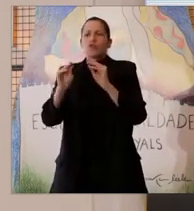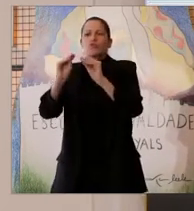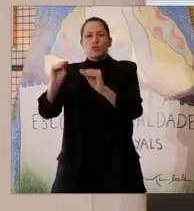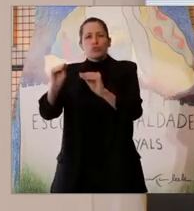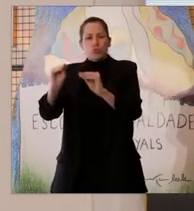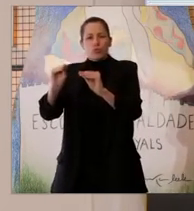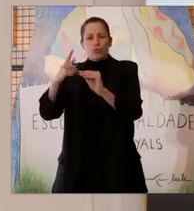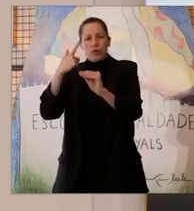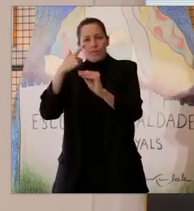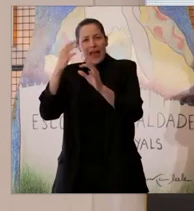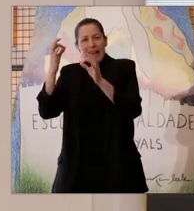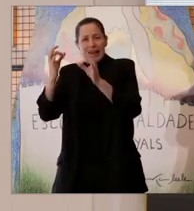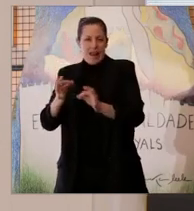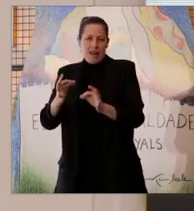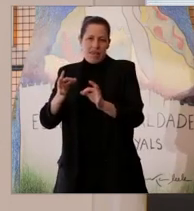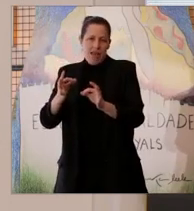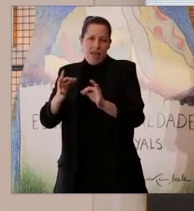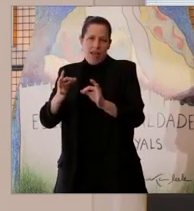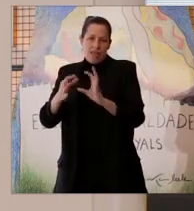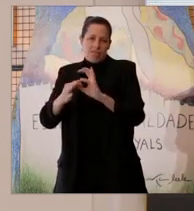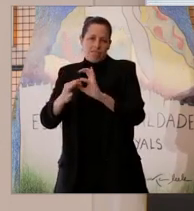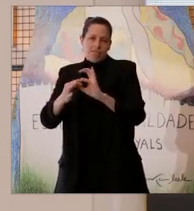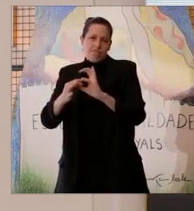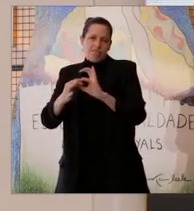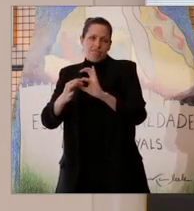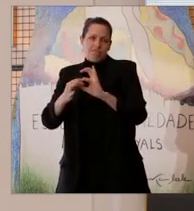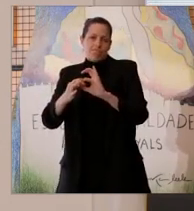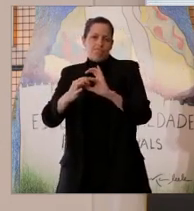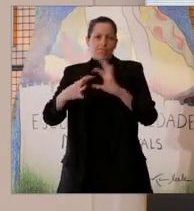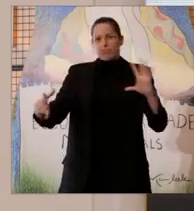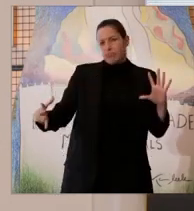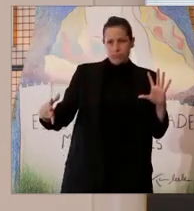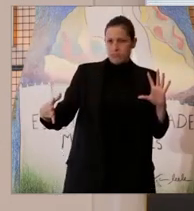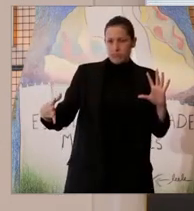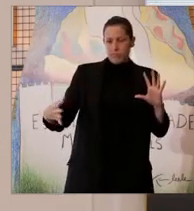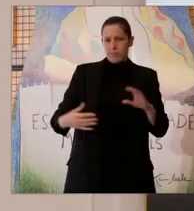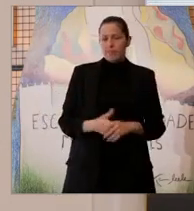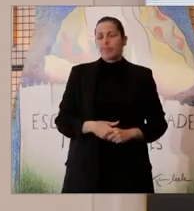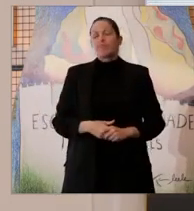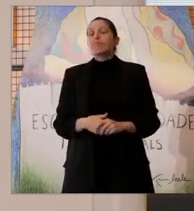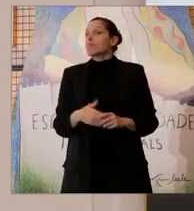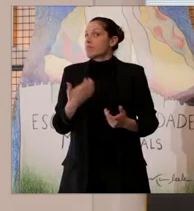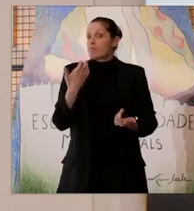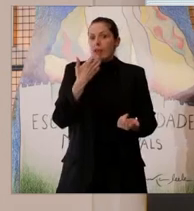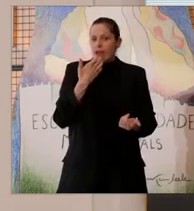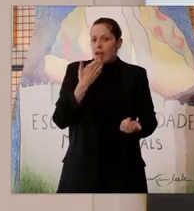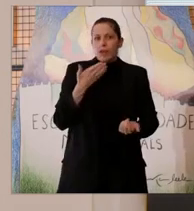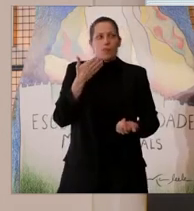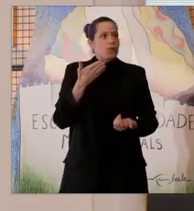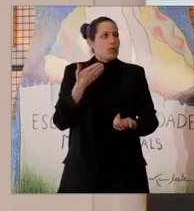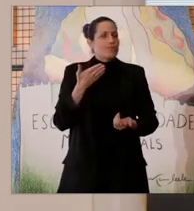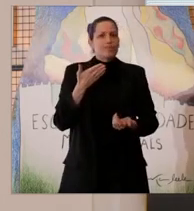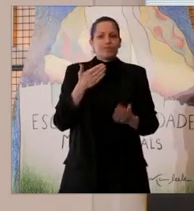conocer esa realidad es para para atajar el problema desde el fondo Pero si tú entras en determinados familias